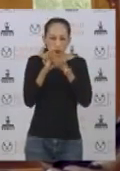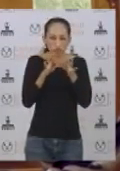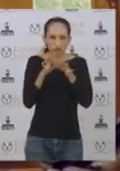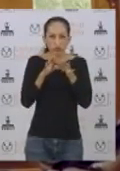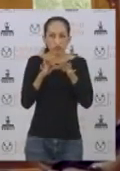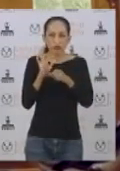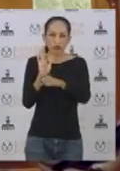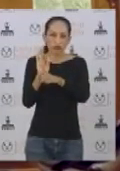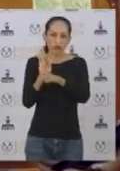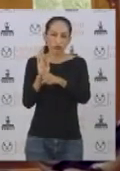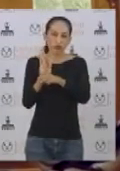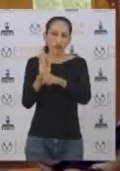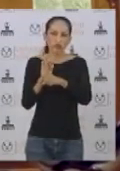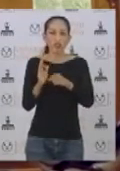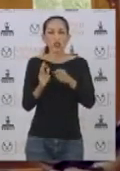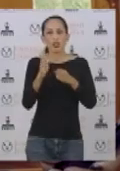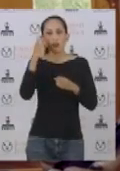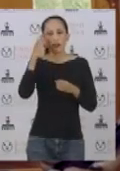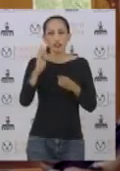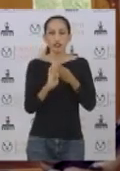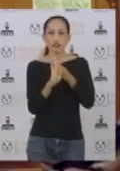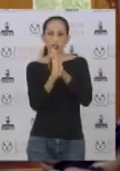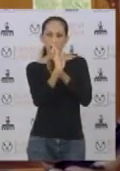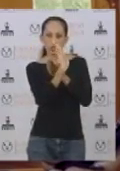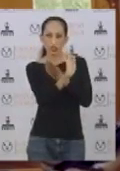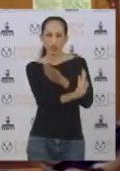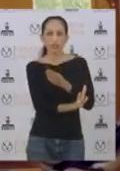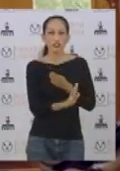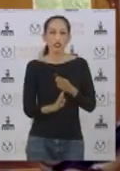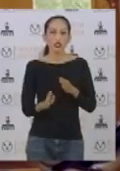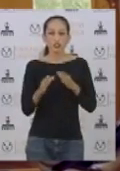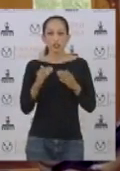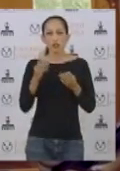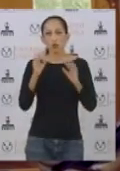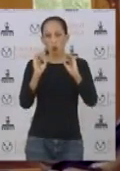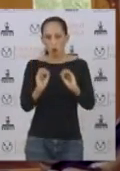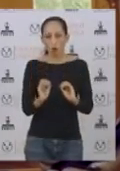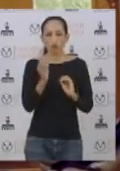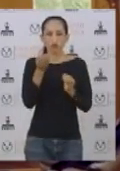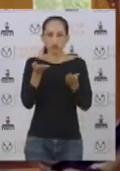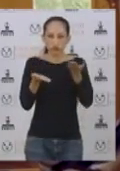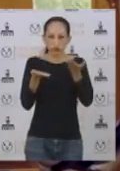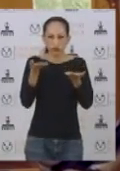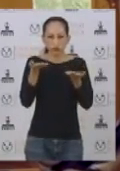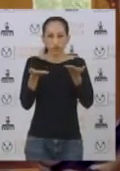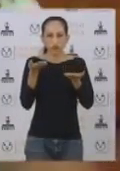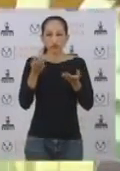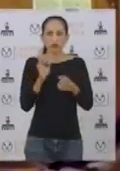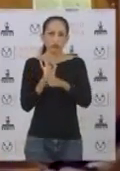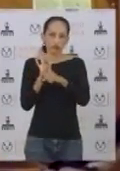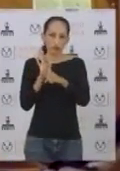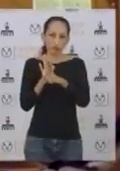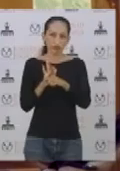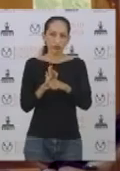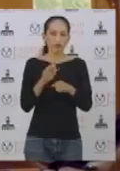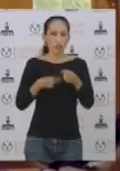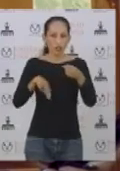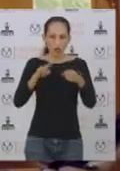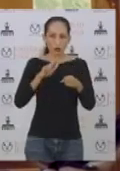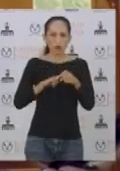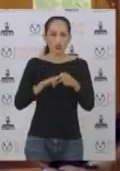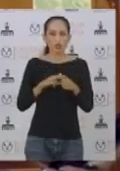benéficos, el uso de organismos benéficos que nos ayudan a regular una plaga de manera natural. Pues